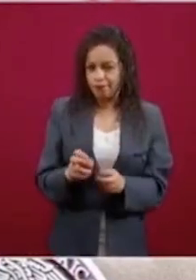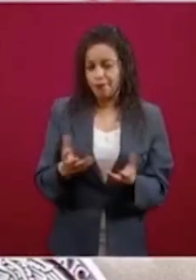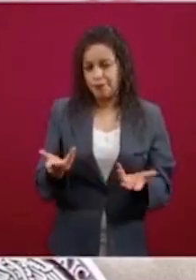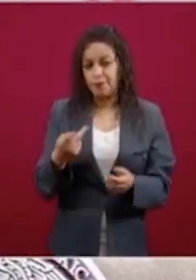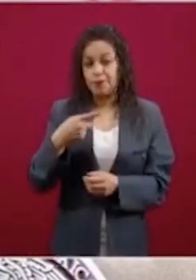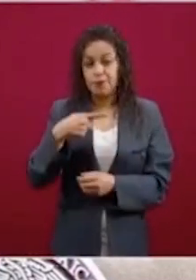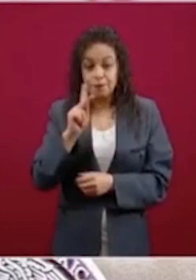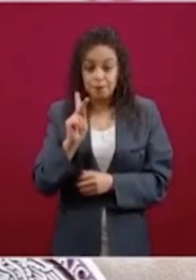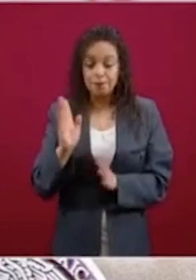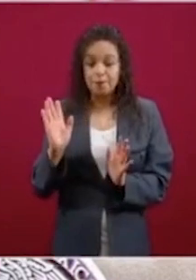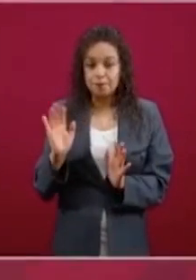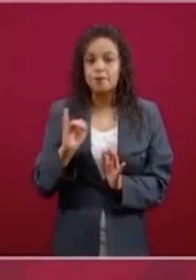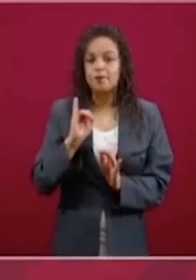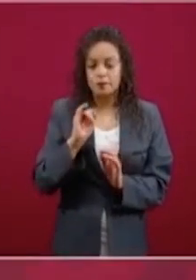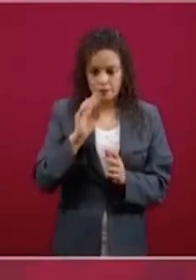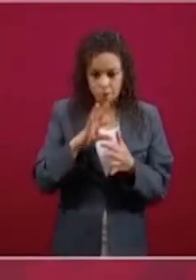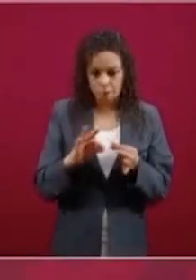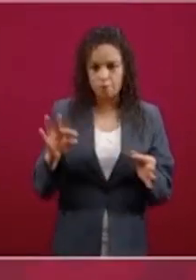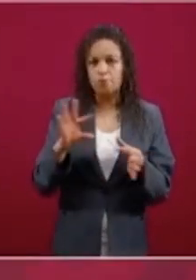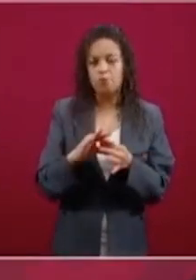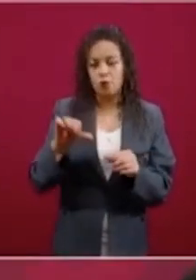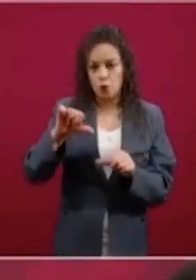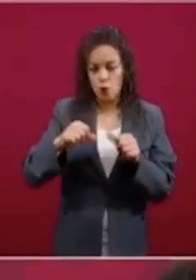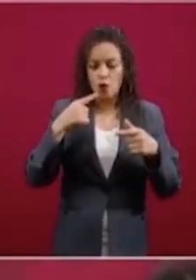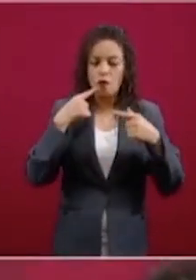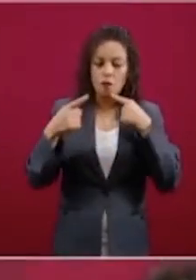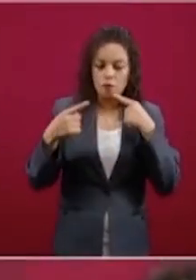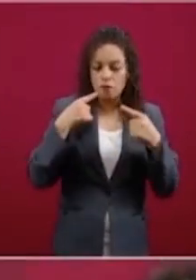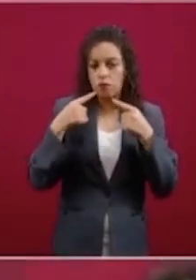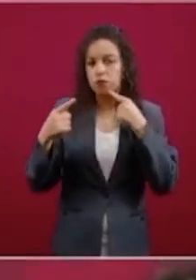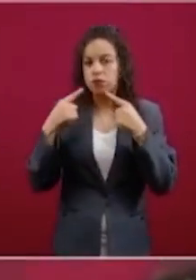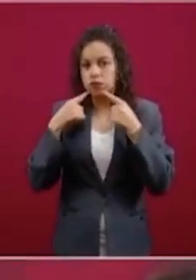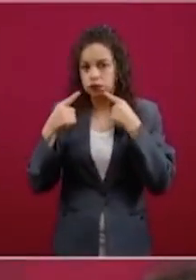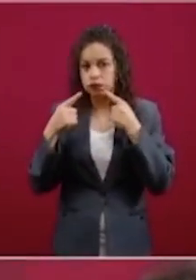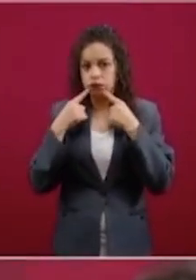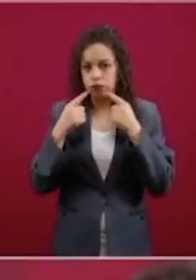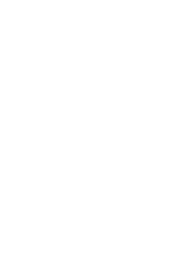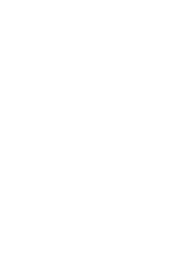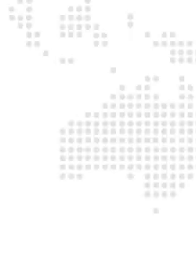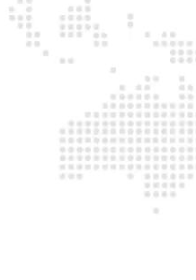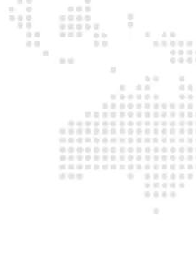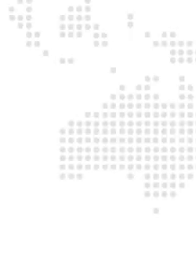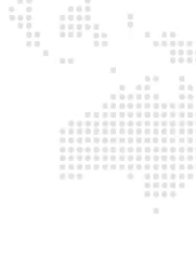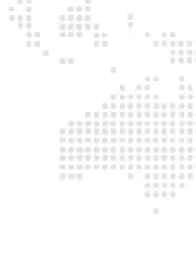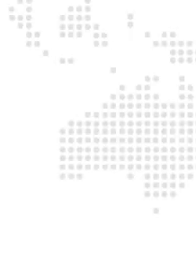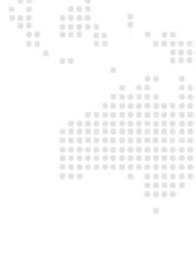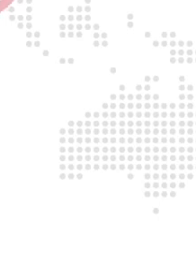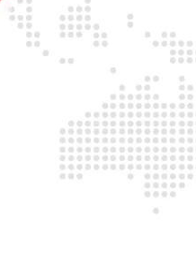sí voy a hablar hoy con Ricardo Agüet.